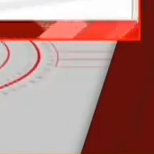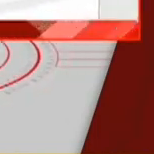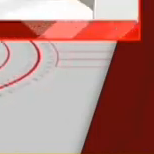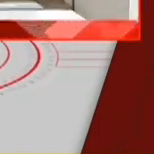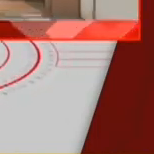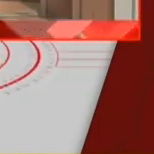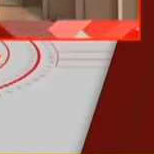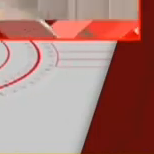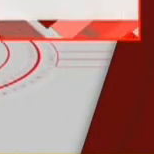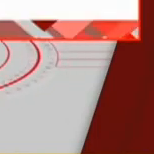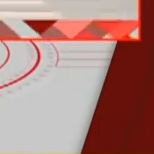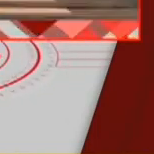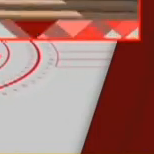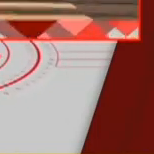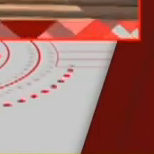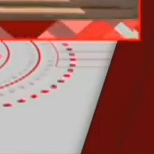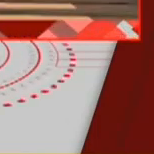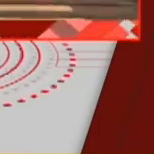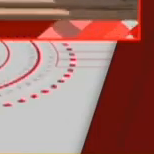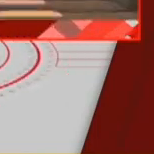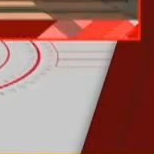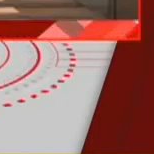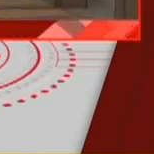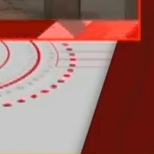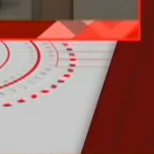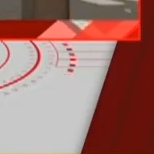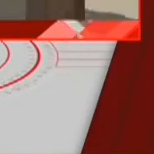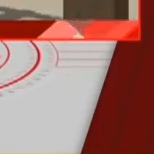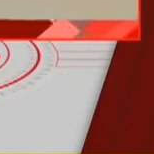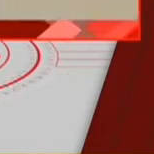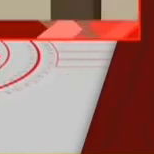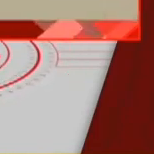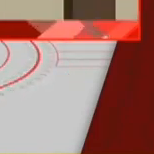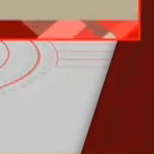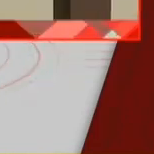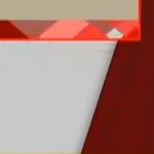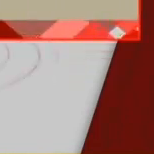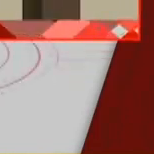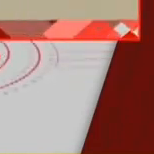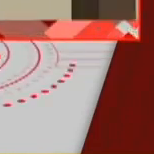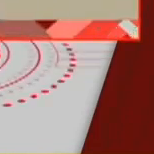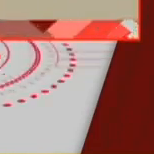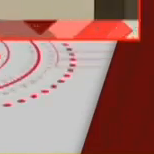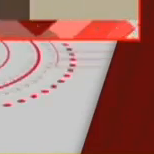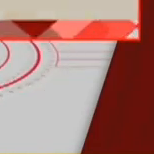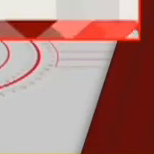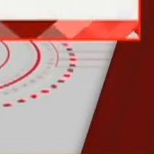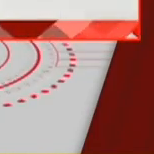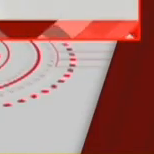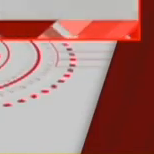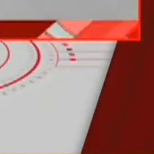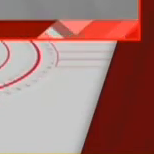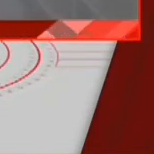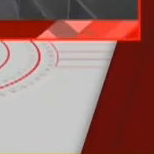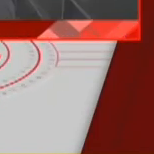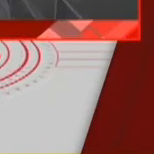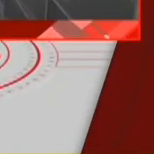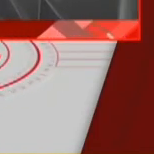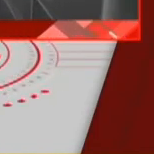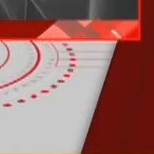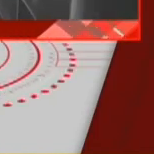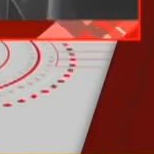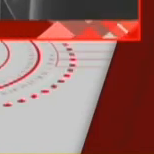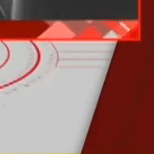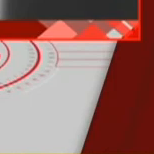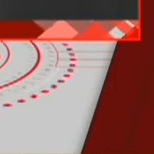también en la Ciudad de México, registren los daños sufridos a los archivos siniestrados, colapsados o no colapsados. Y se elaboró